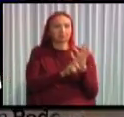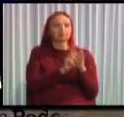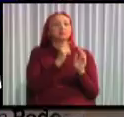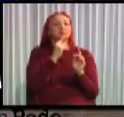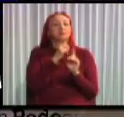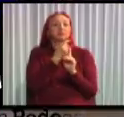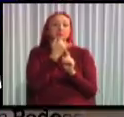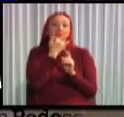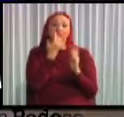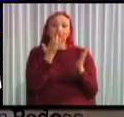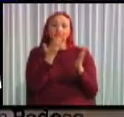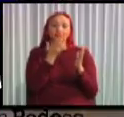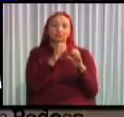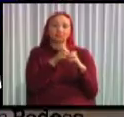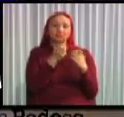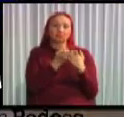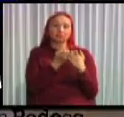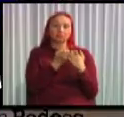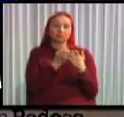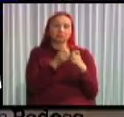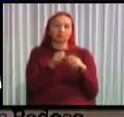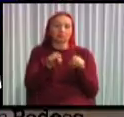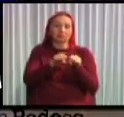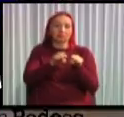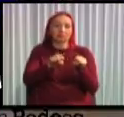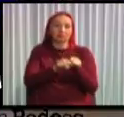que pasa es que despedazábamos los zapatos y la